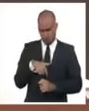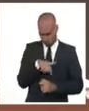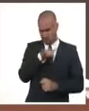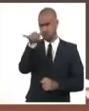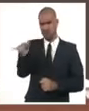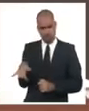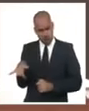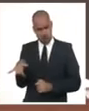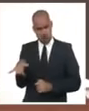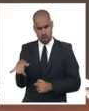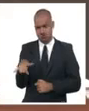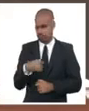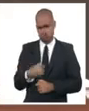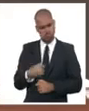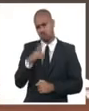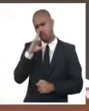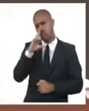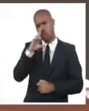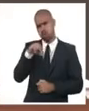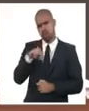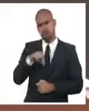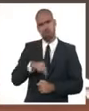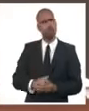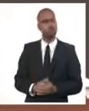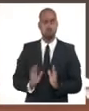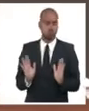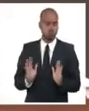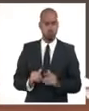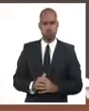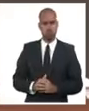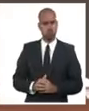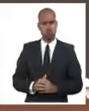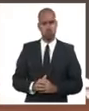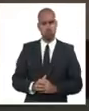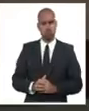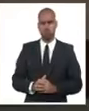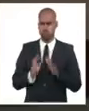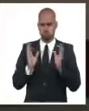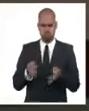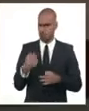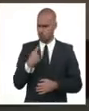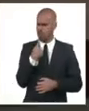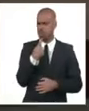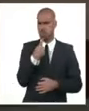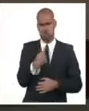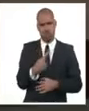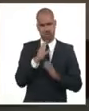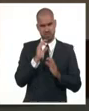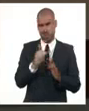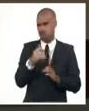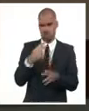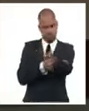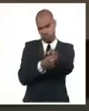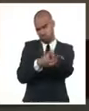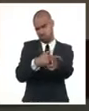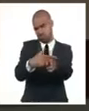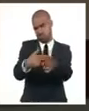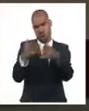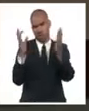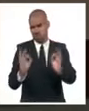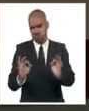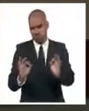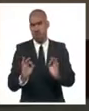en ningún caso a la Cumbre de las Américas. Y que como siempre, y como ha ocurrido en el pasado,